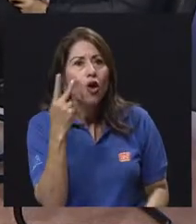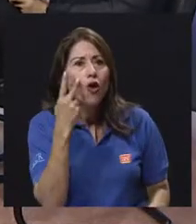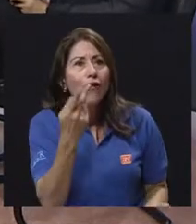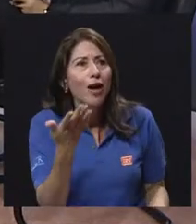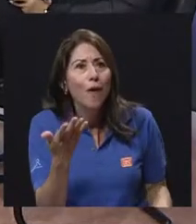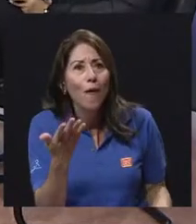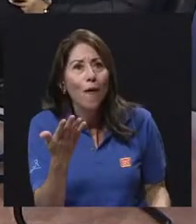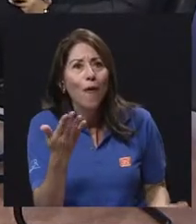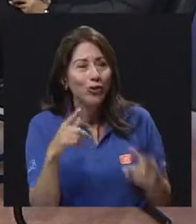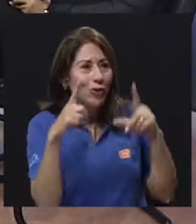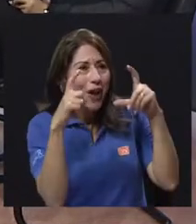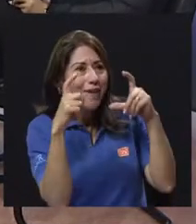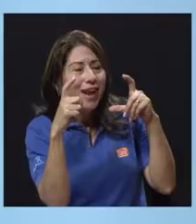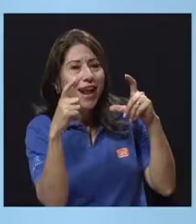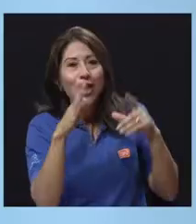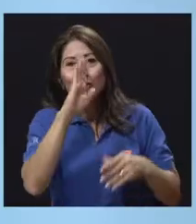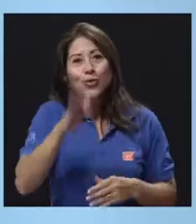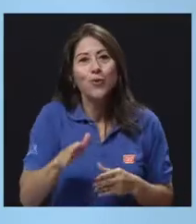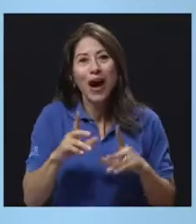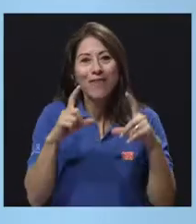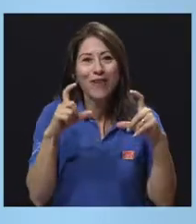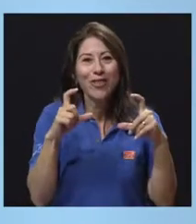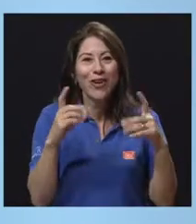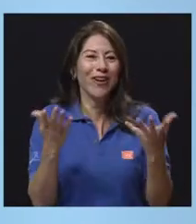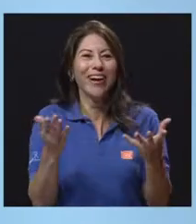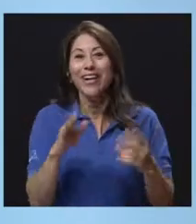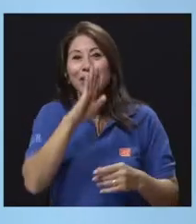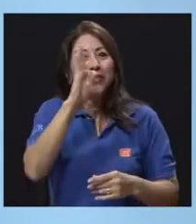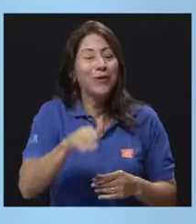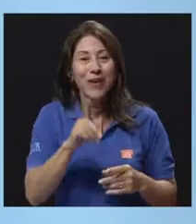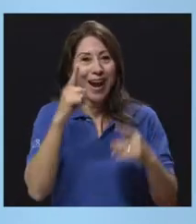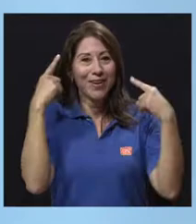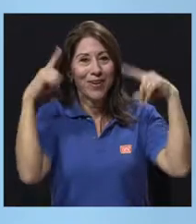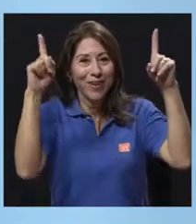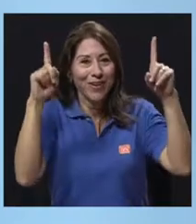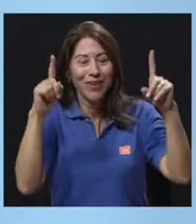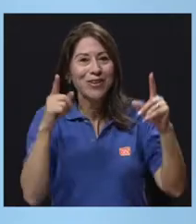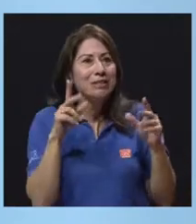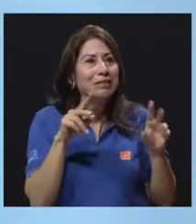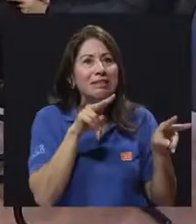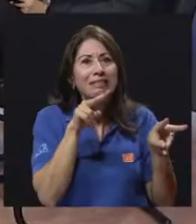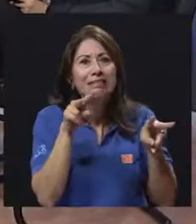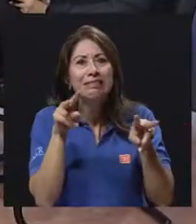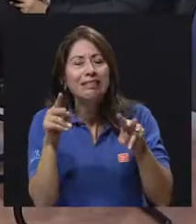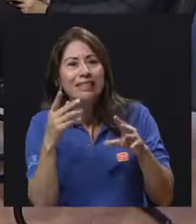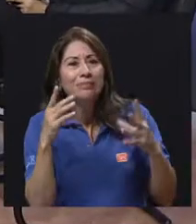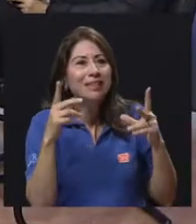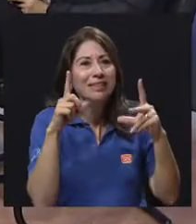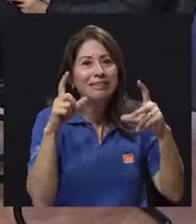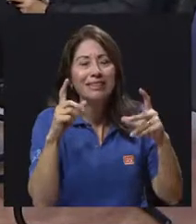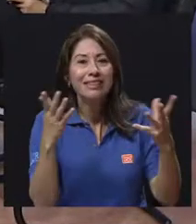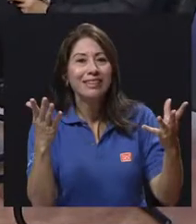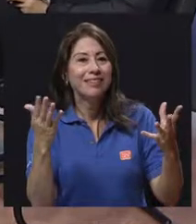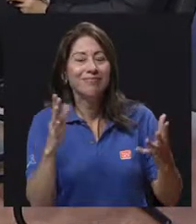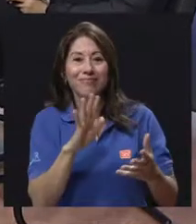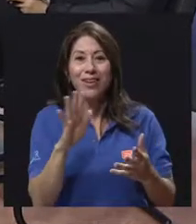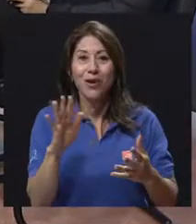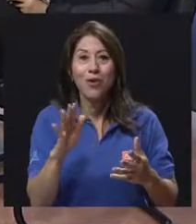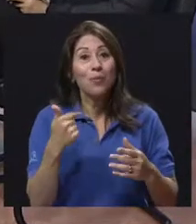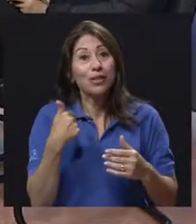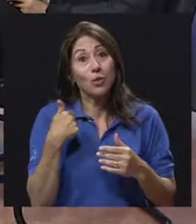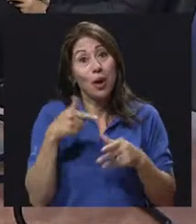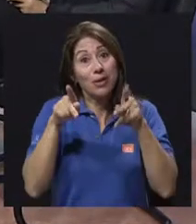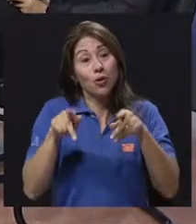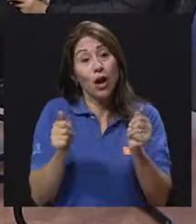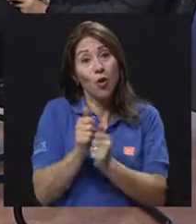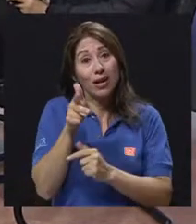hay foto. Sí, nunca hay foto, y eso que uno más o menos conoce de eso. Exacto. Quiere decir que realmente claro, es una labor. El hombre es un proceso, que está con el lente tiene